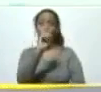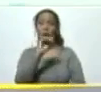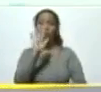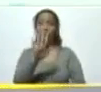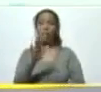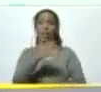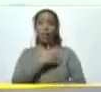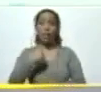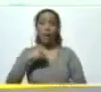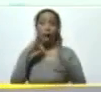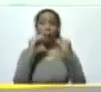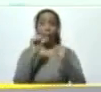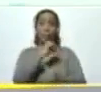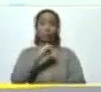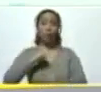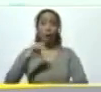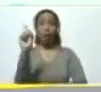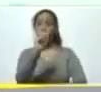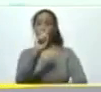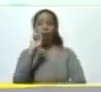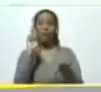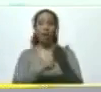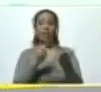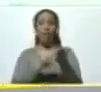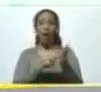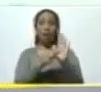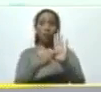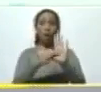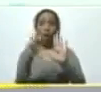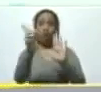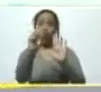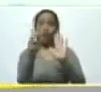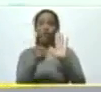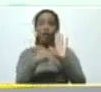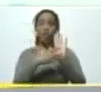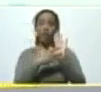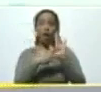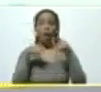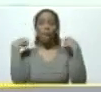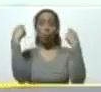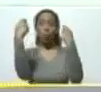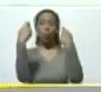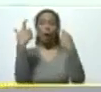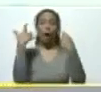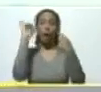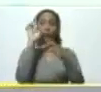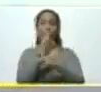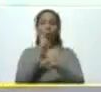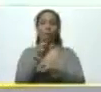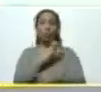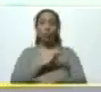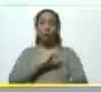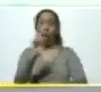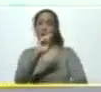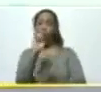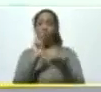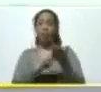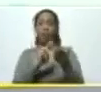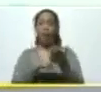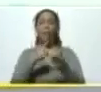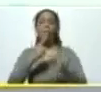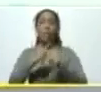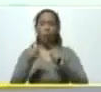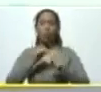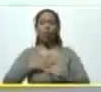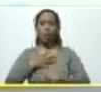hablamos personalmente. No es verdad. No es verdad. Es una campañita que nos tienen por las redes y no es verdad. Pero lo